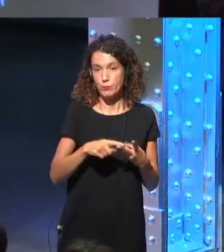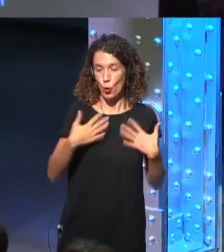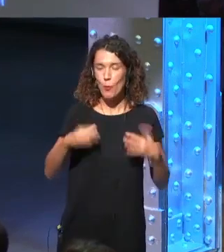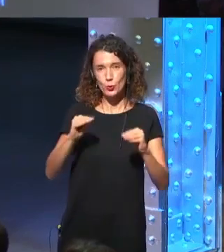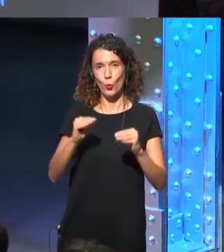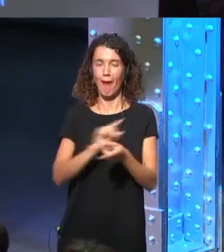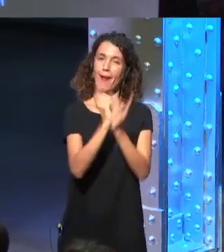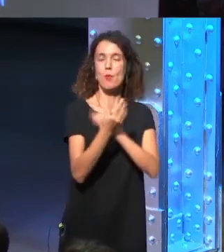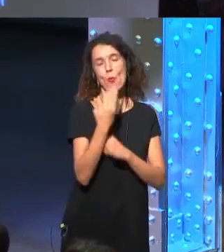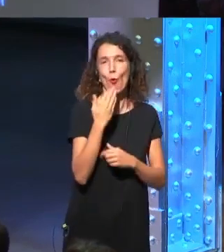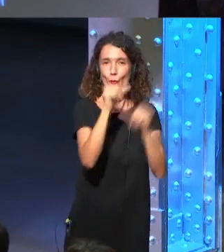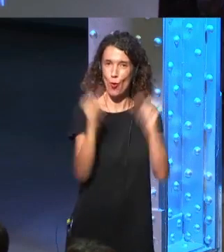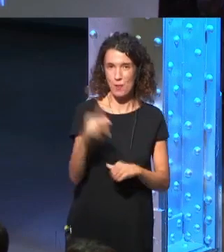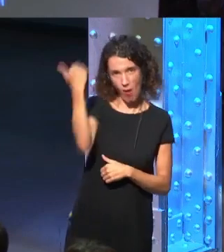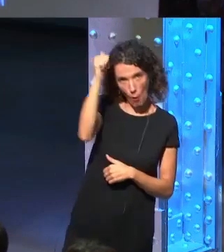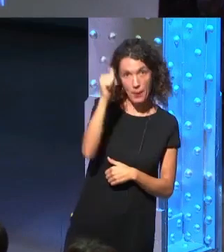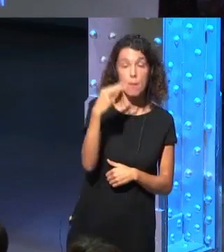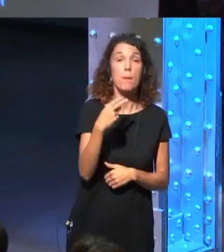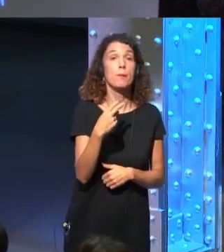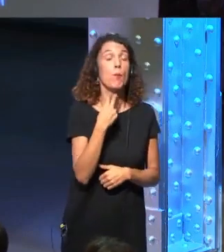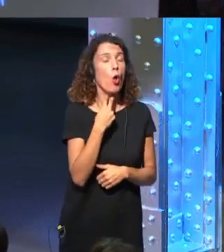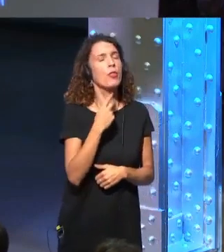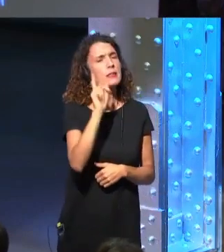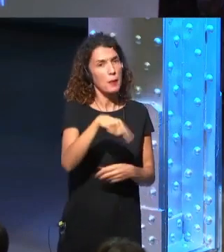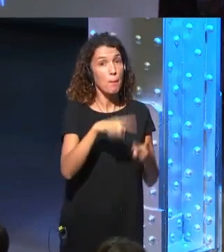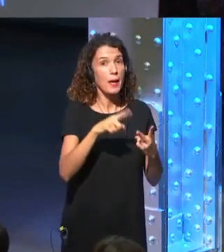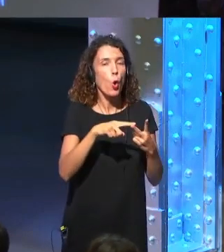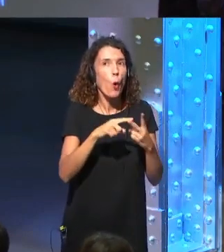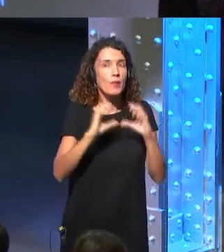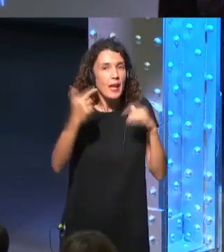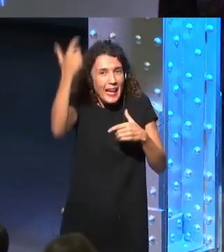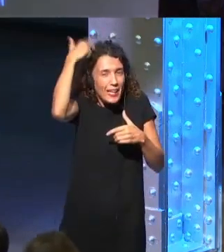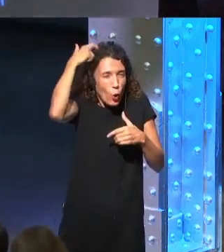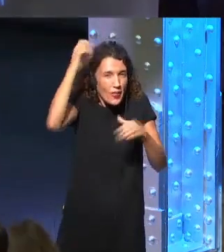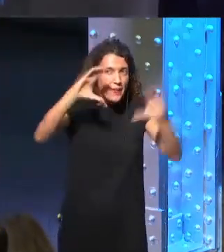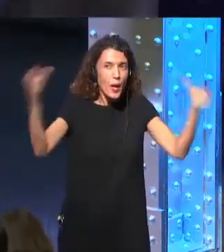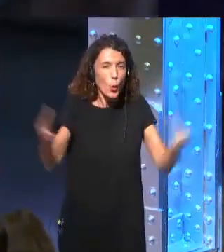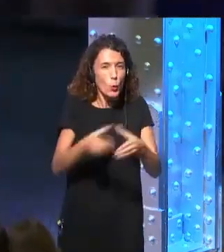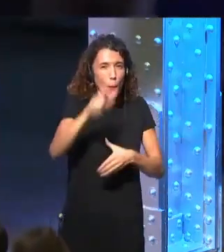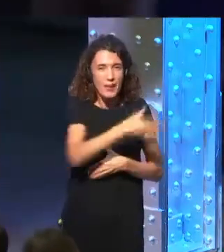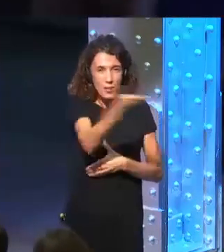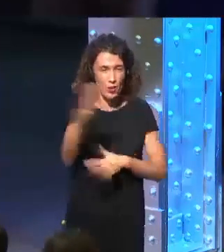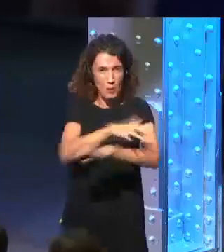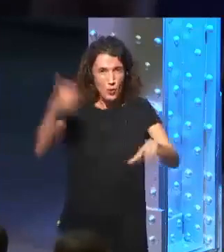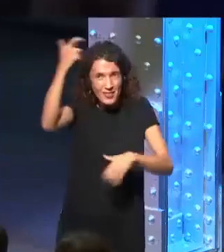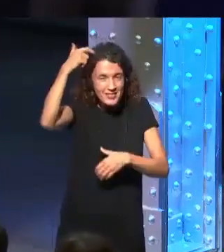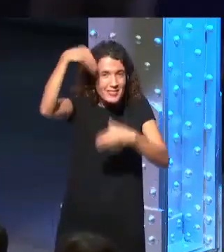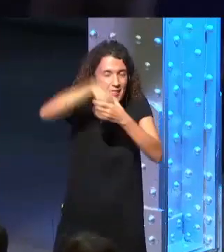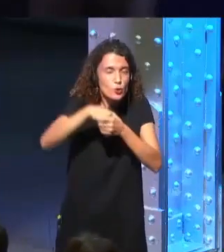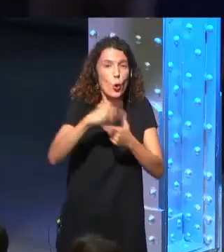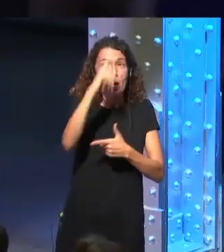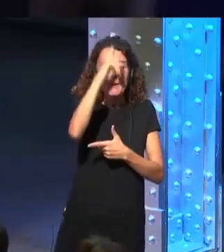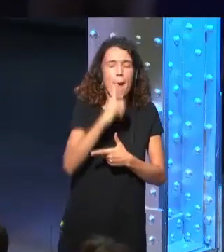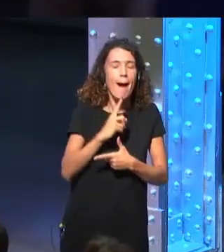Y no solo la voz también, el problema es también que en el inconsciente colectivo esta imagen que conocemos de